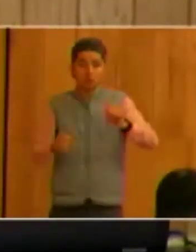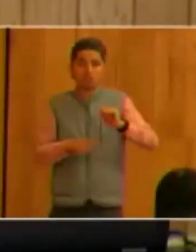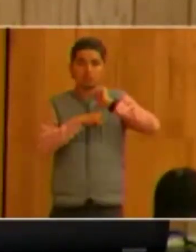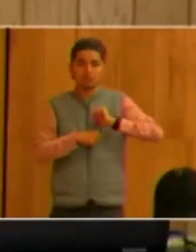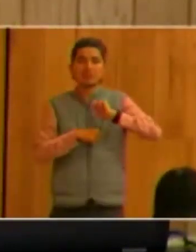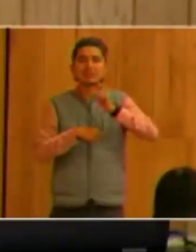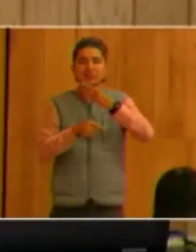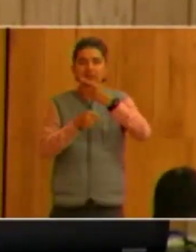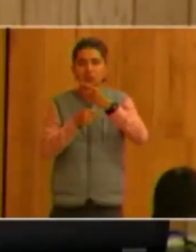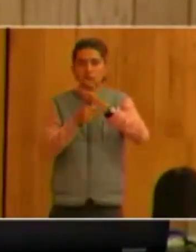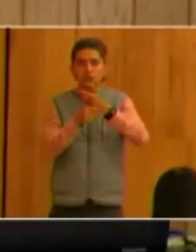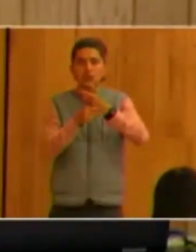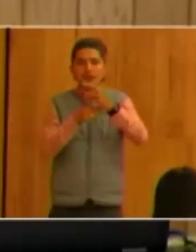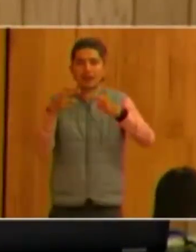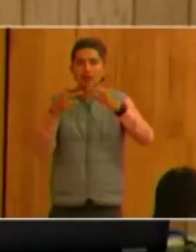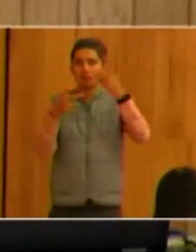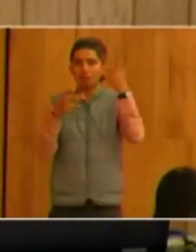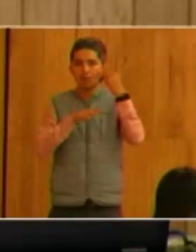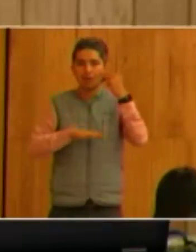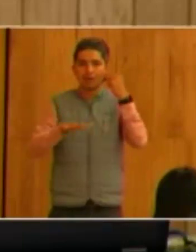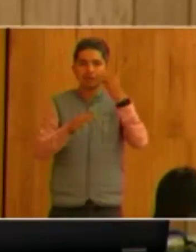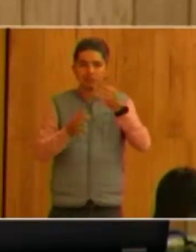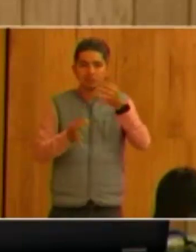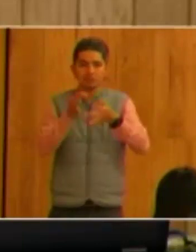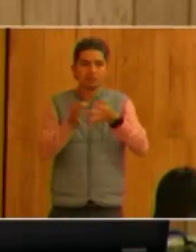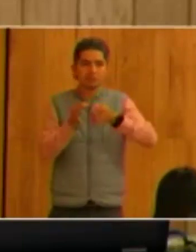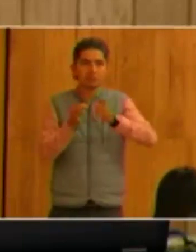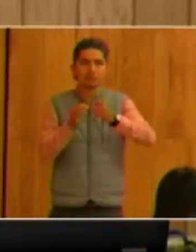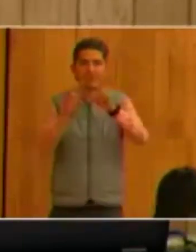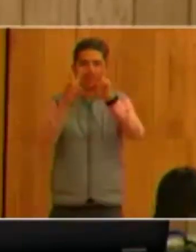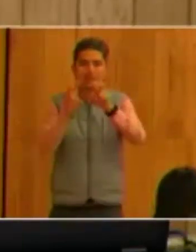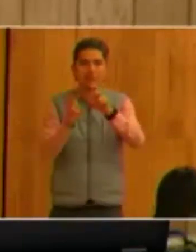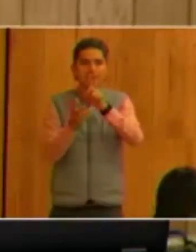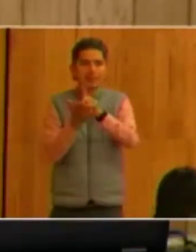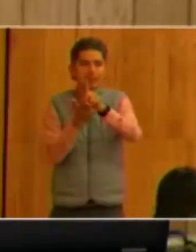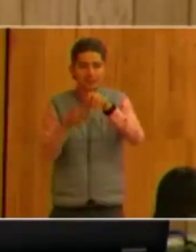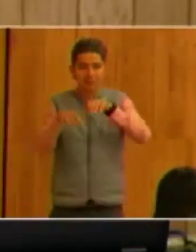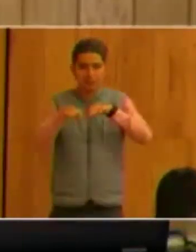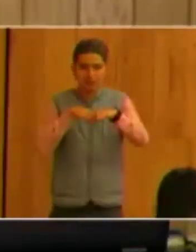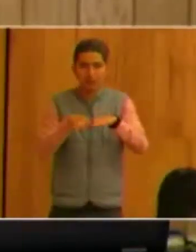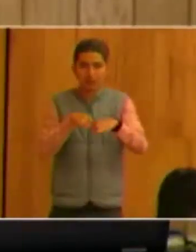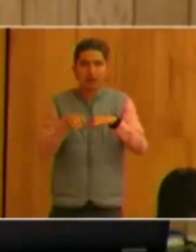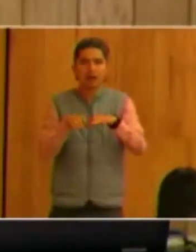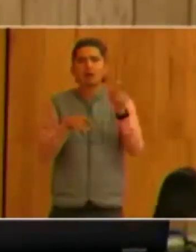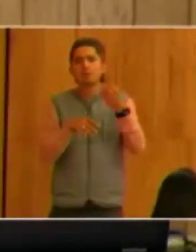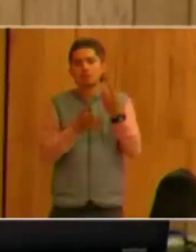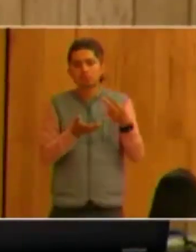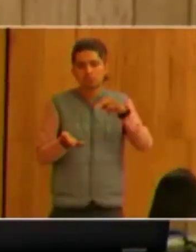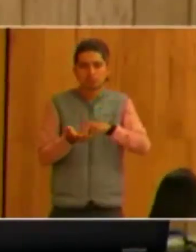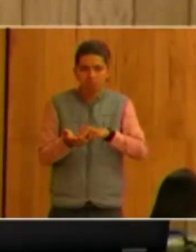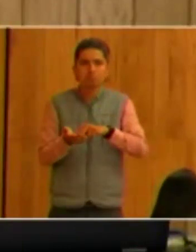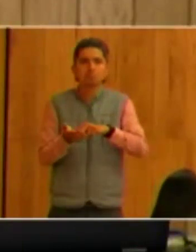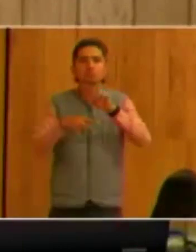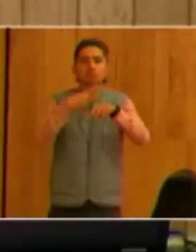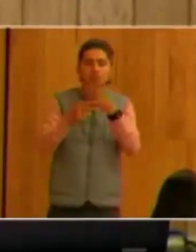Juzgado Segundo Laboral de la Región Morelia. En materia del derecho del trabajo, ha sido ponente y asistente de